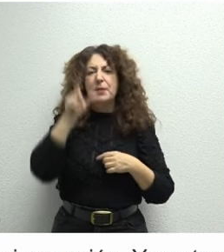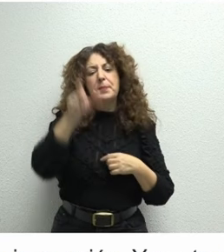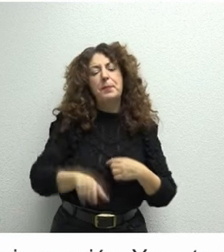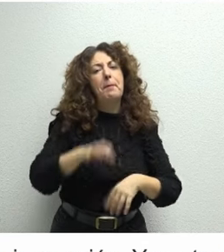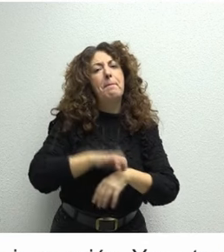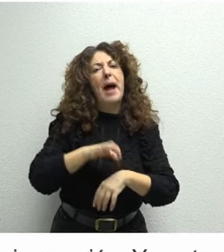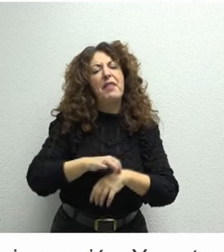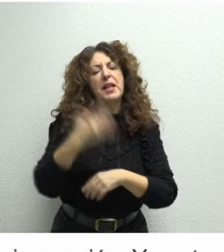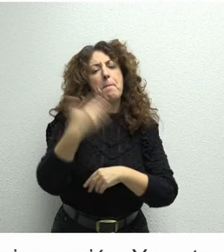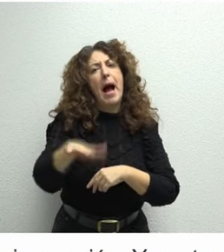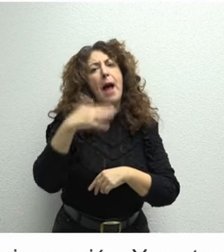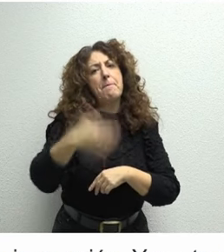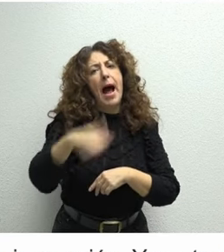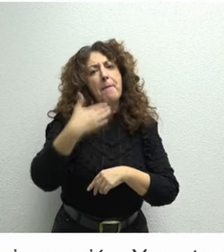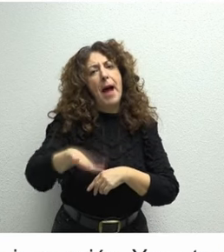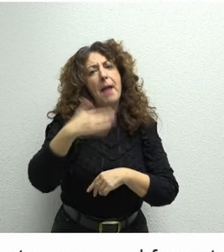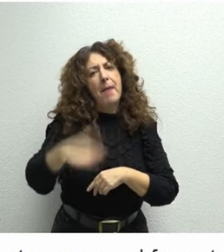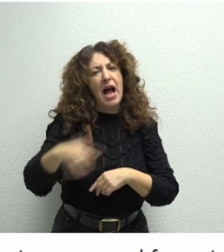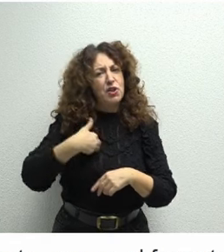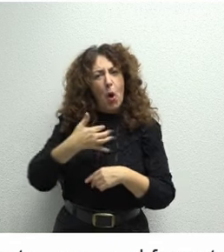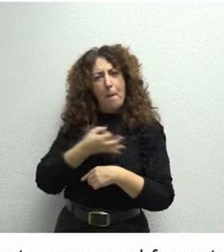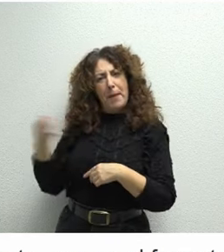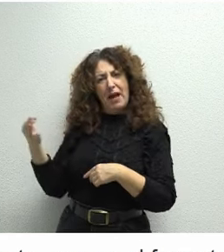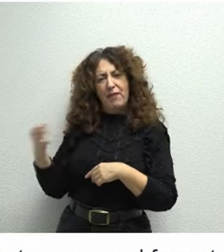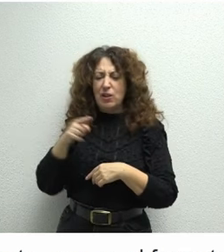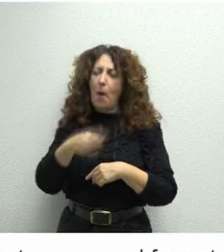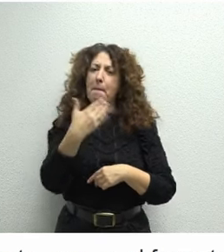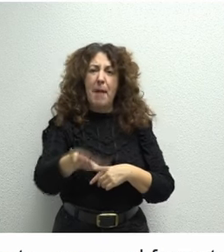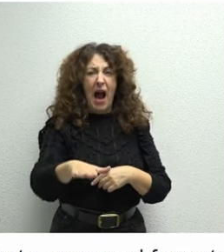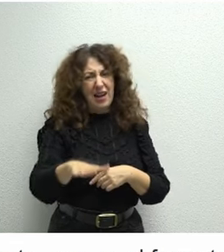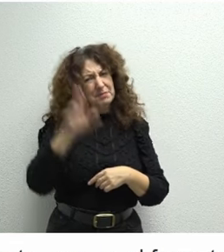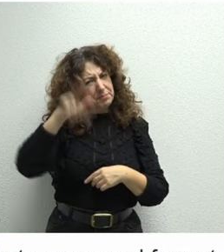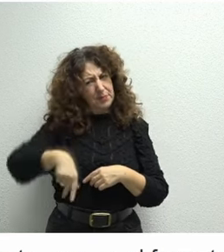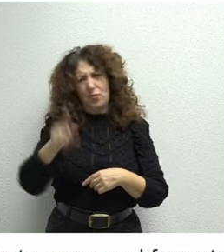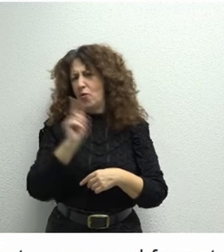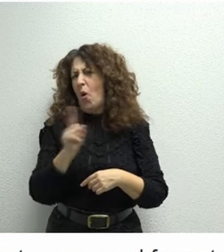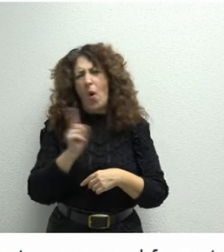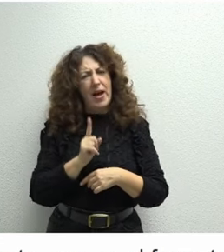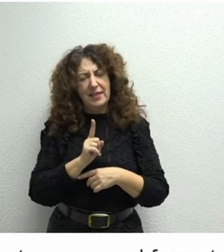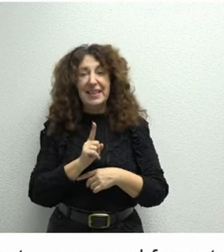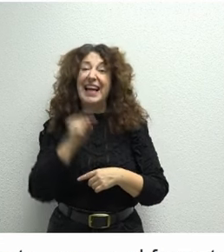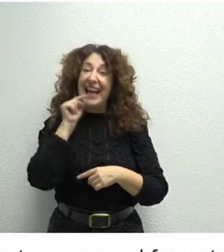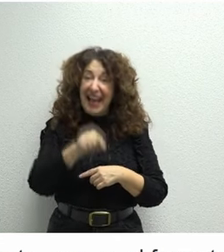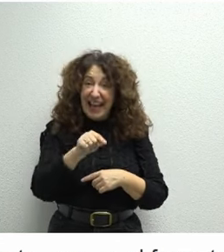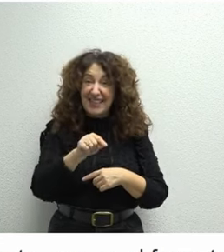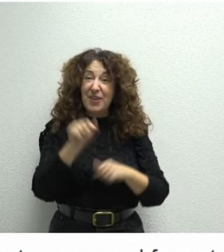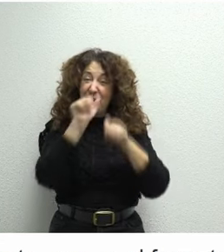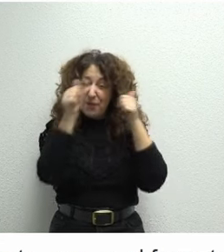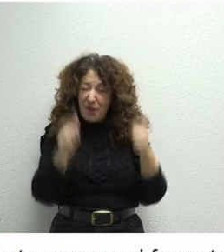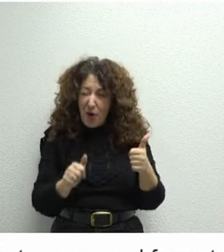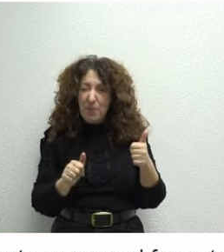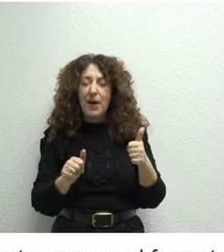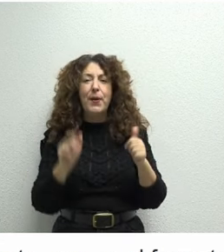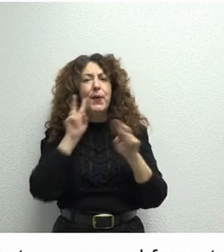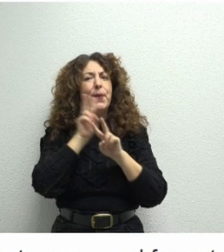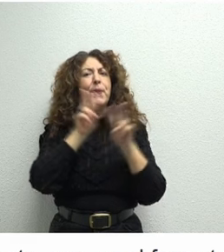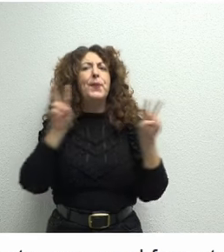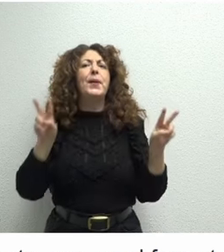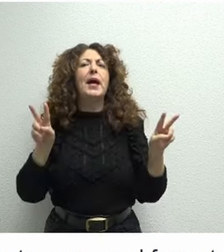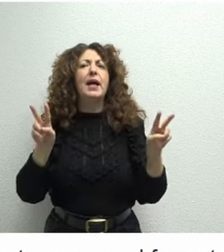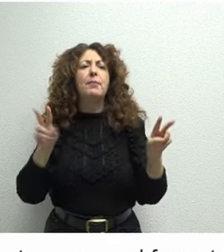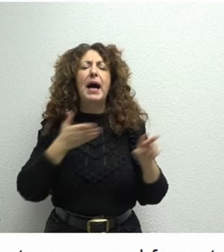estamos idealizados y y no están así no Entonces esto nos ha ayudado a salir a salir a conocer por ejemplo los entrás de La